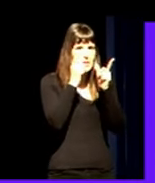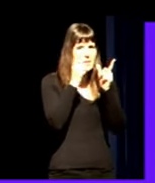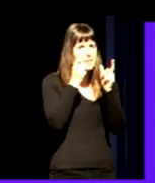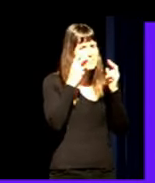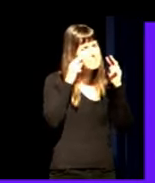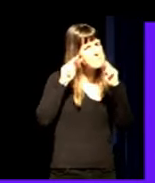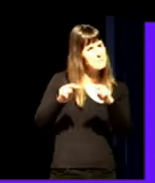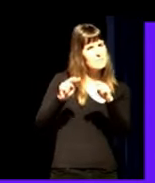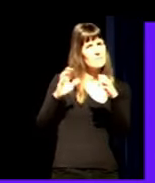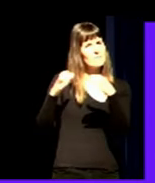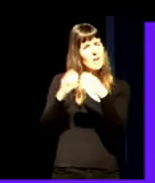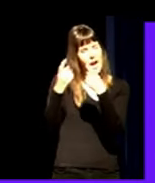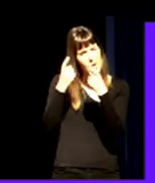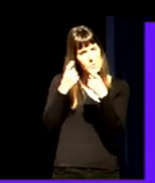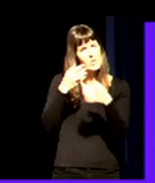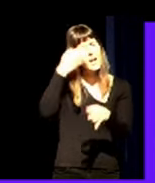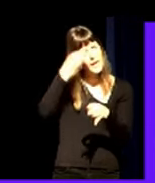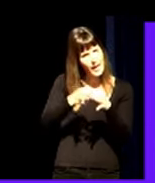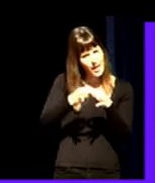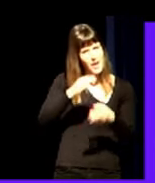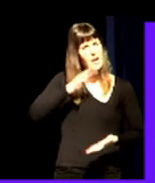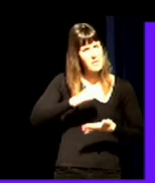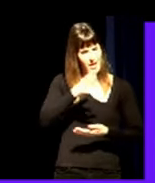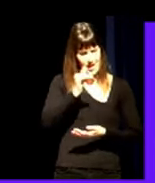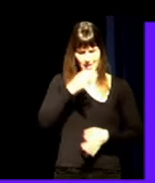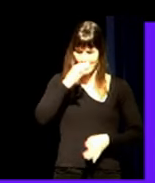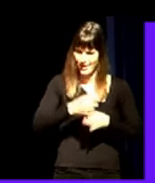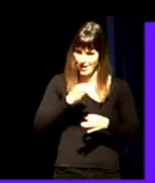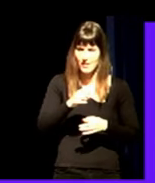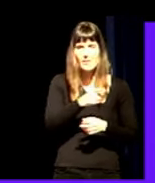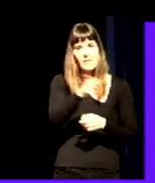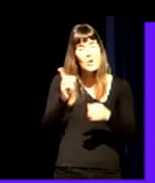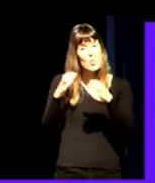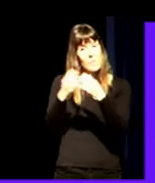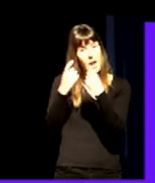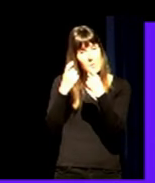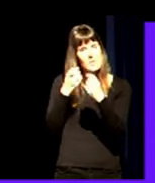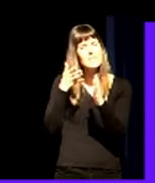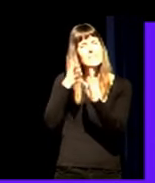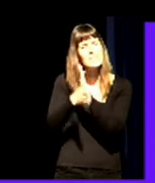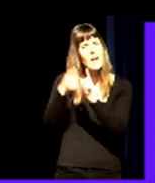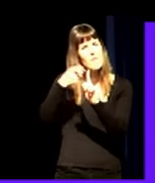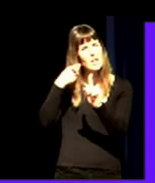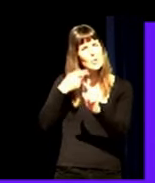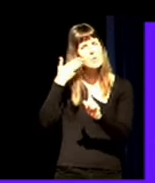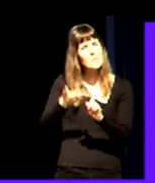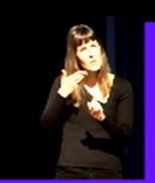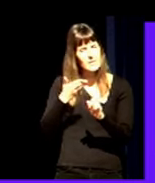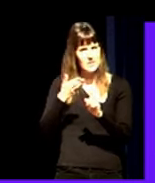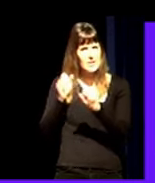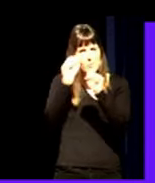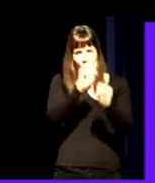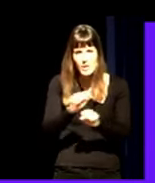más, todavía más de lo que creemos en nuestro alumnado, como un factor de protección, como un factor muy